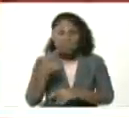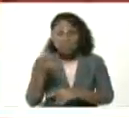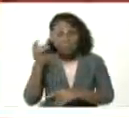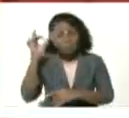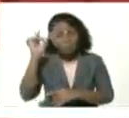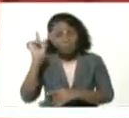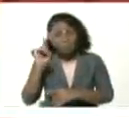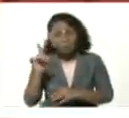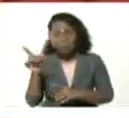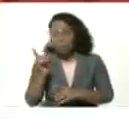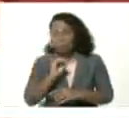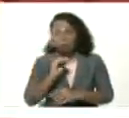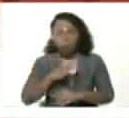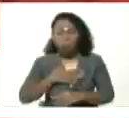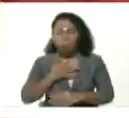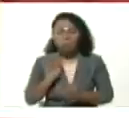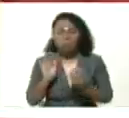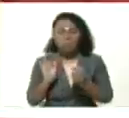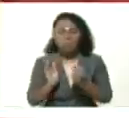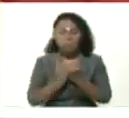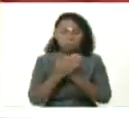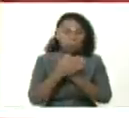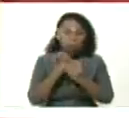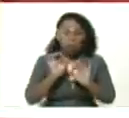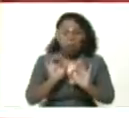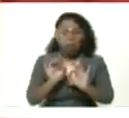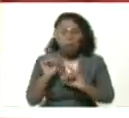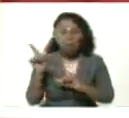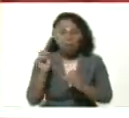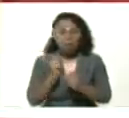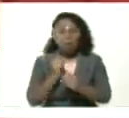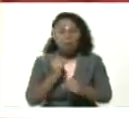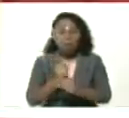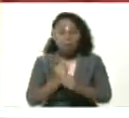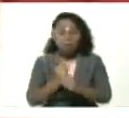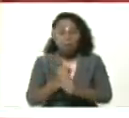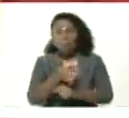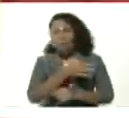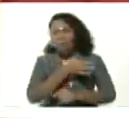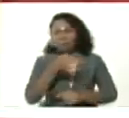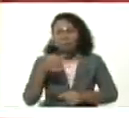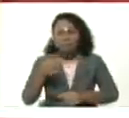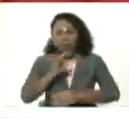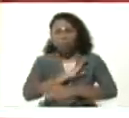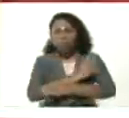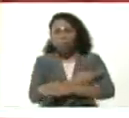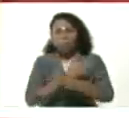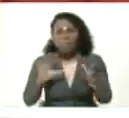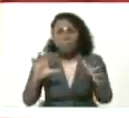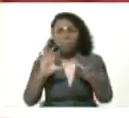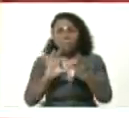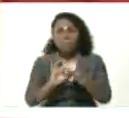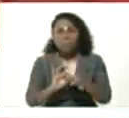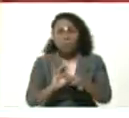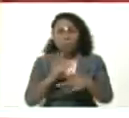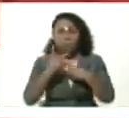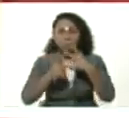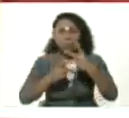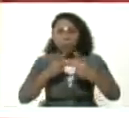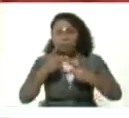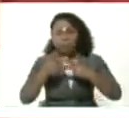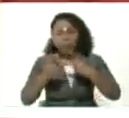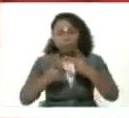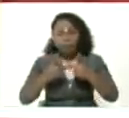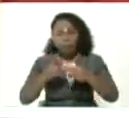no, eso no se puede ocultar. Creo que ha sido un trabajo extraordinario, que fortalece la alianza política,